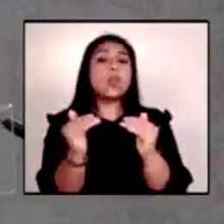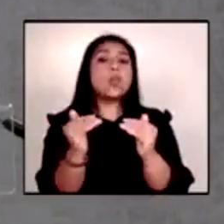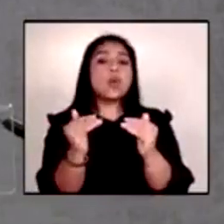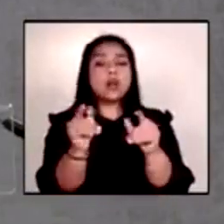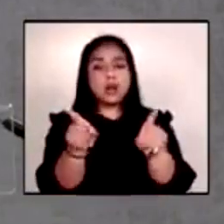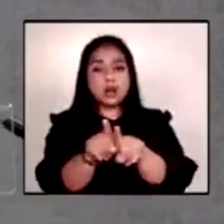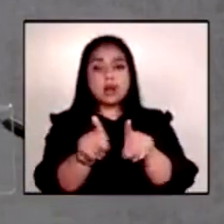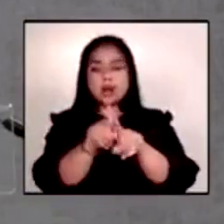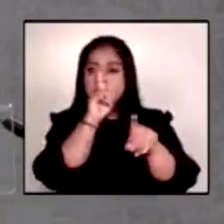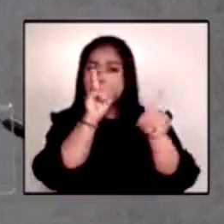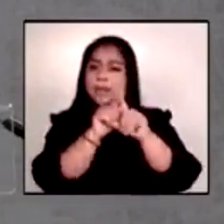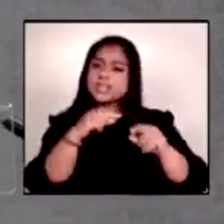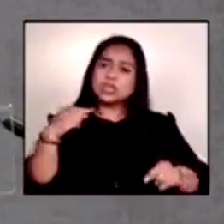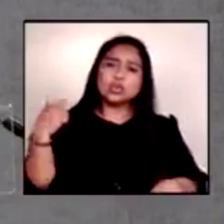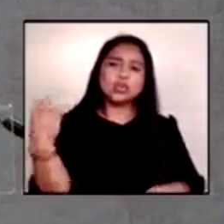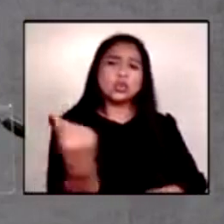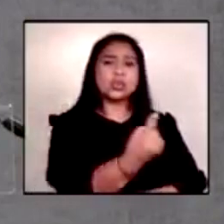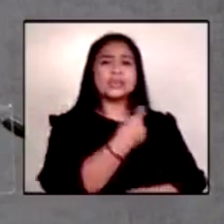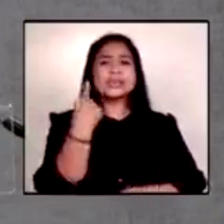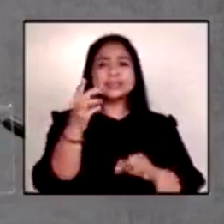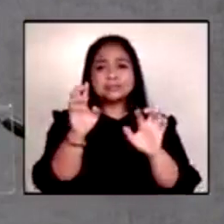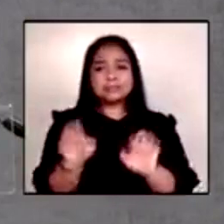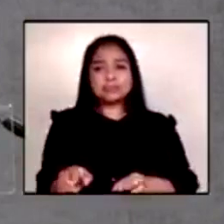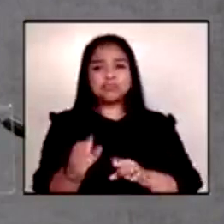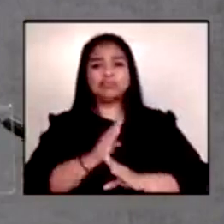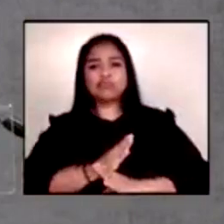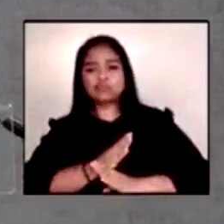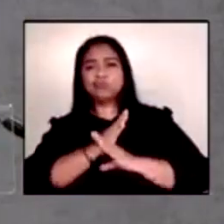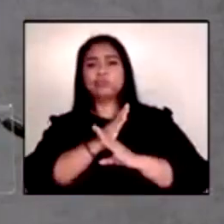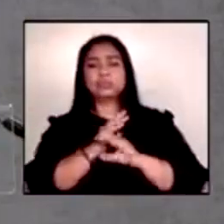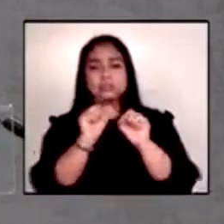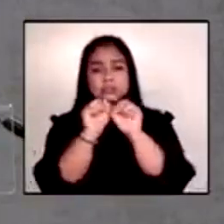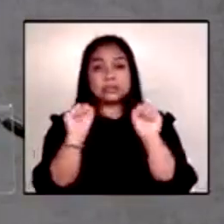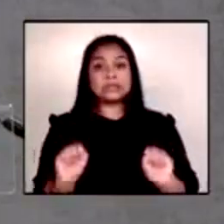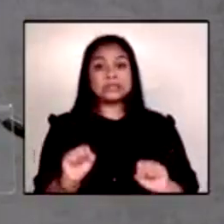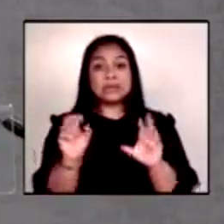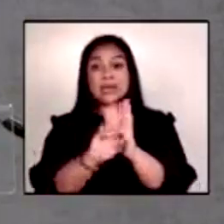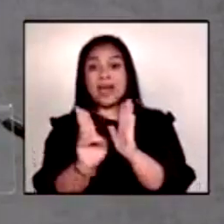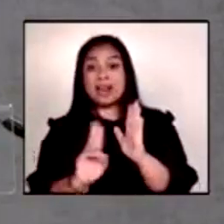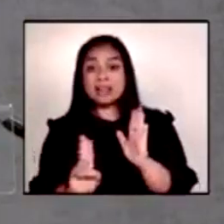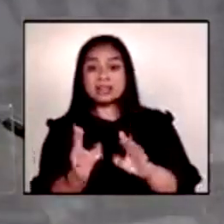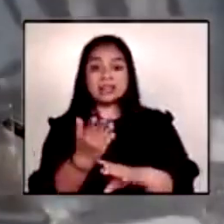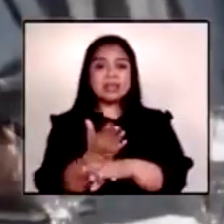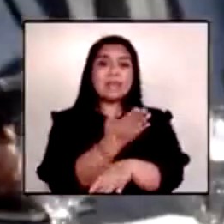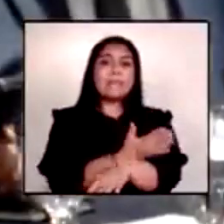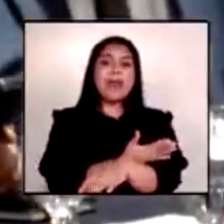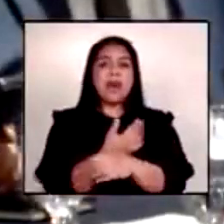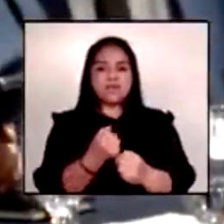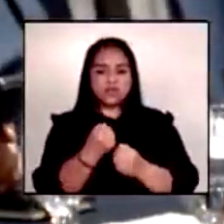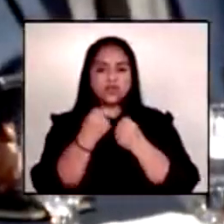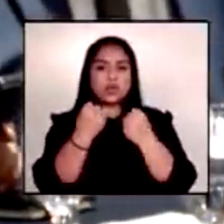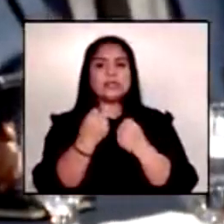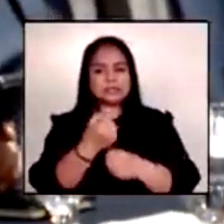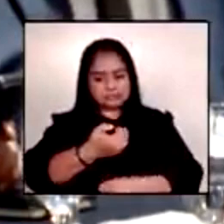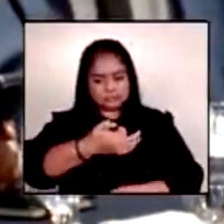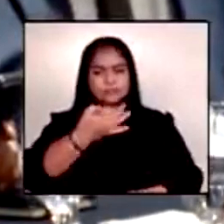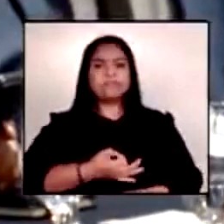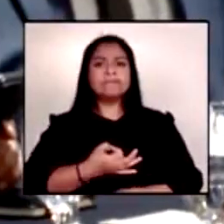que todas las personas en Guatemala estén cubiertas por un sistema de alerta temprana sólido y eficaz.